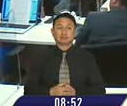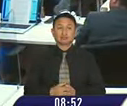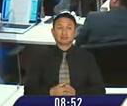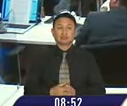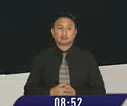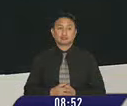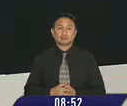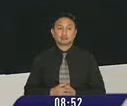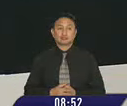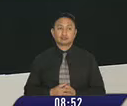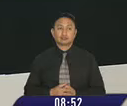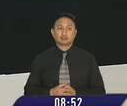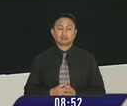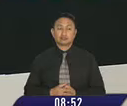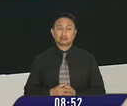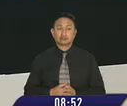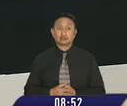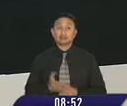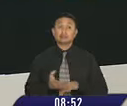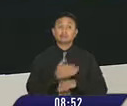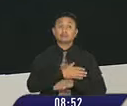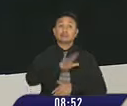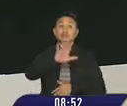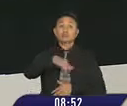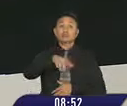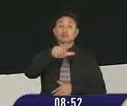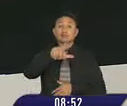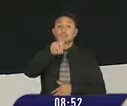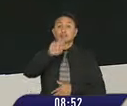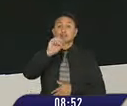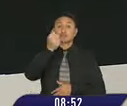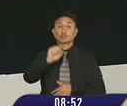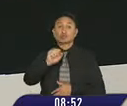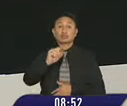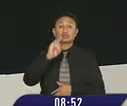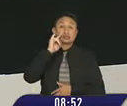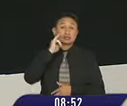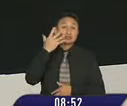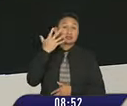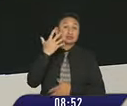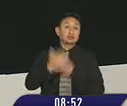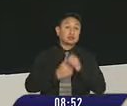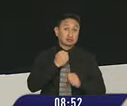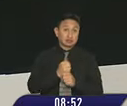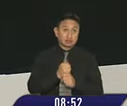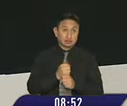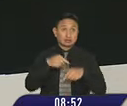Navarro. Y hace 5 meses, Luis Díaz Selga, un pequeño de 5 años de edad,